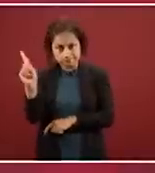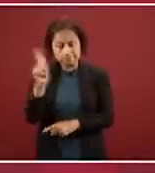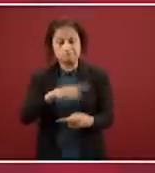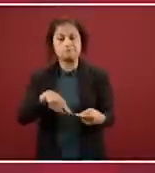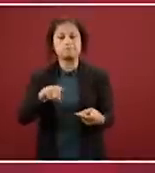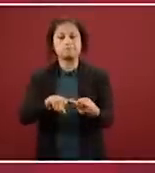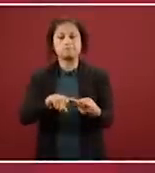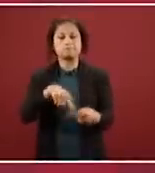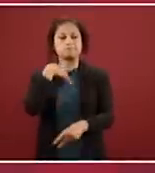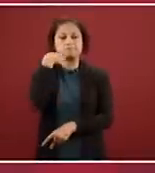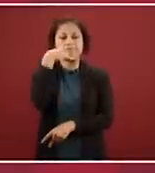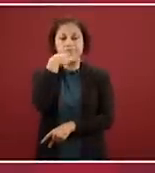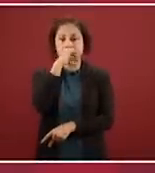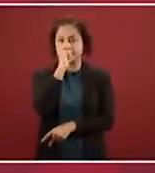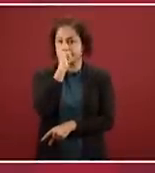incorruptibles,